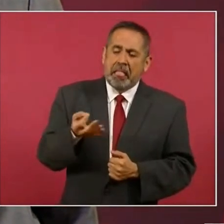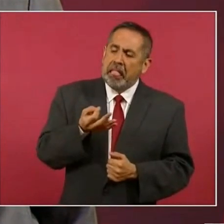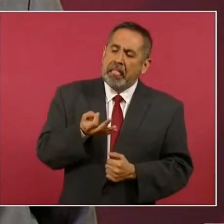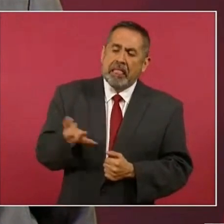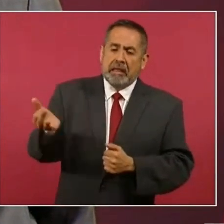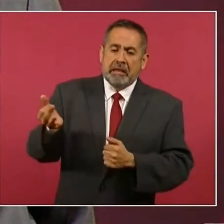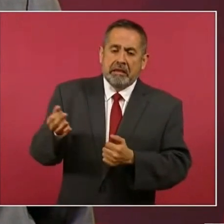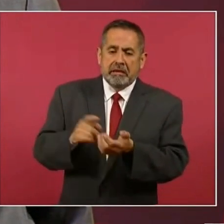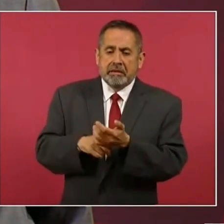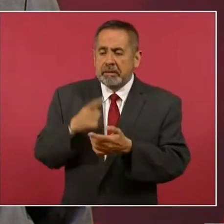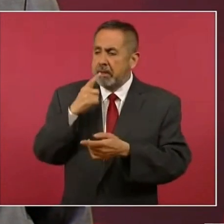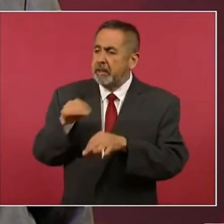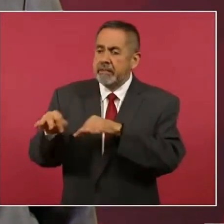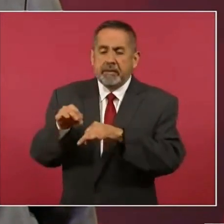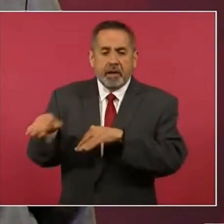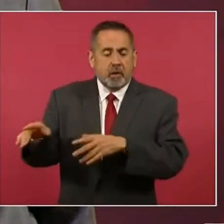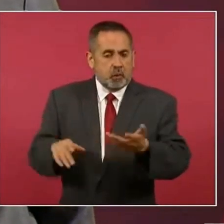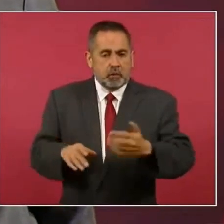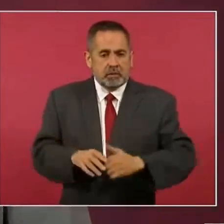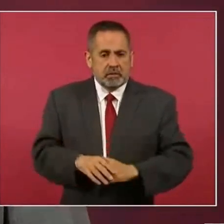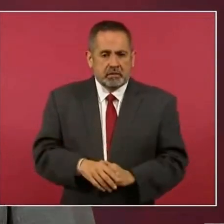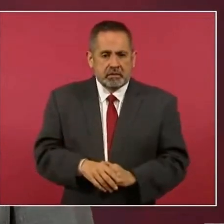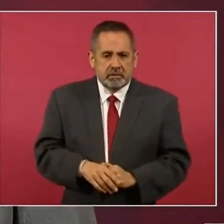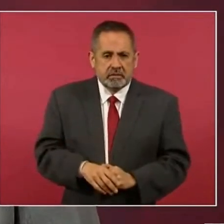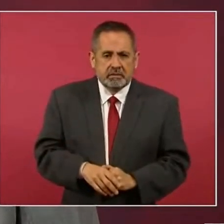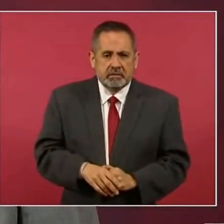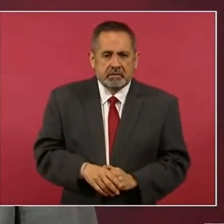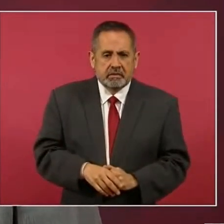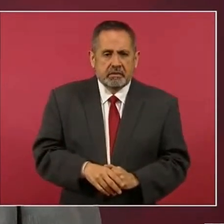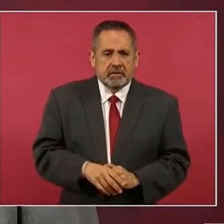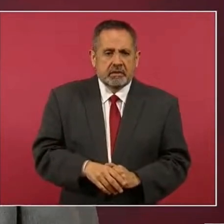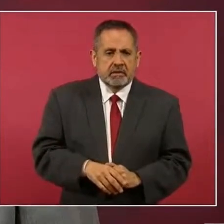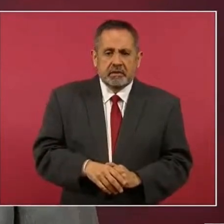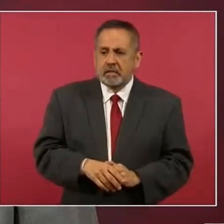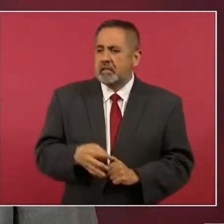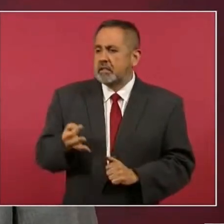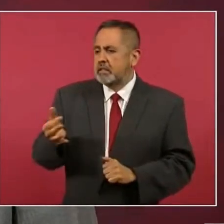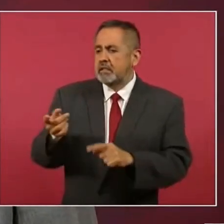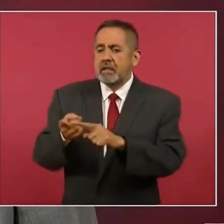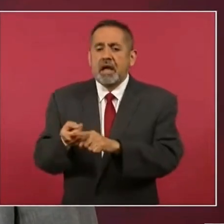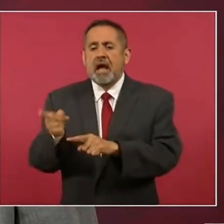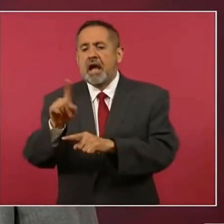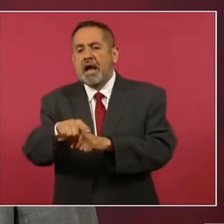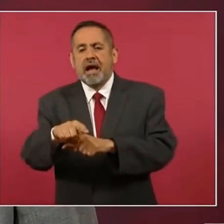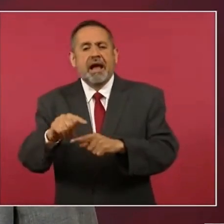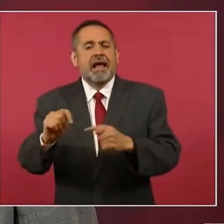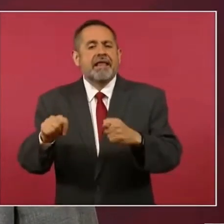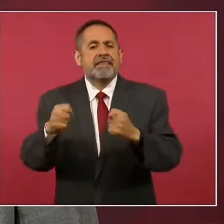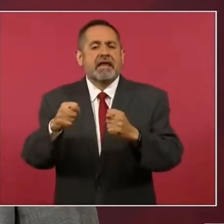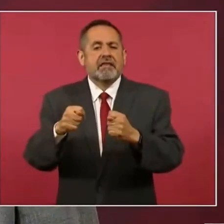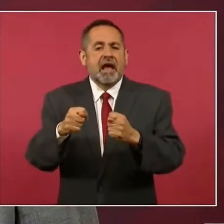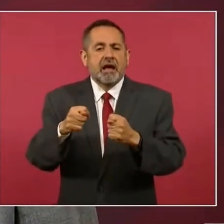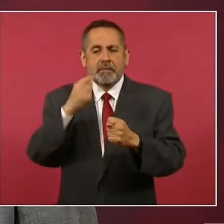raquíticos, tiendas de raya,